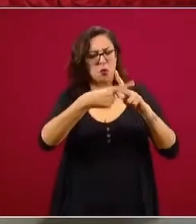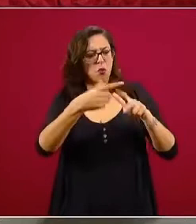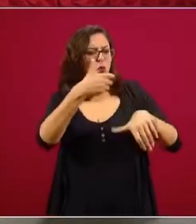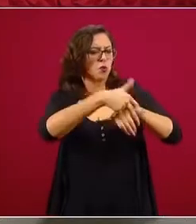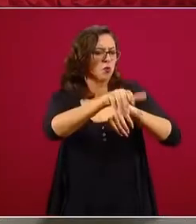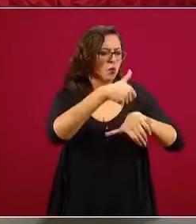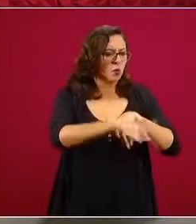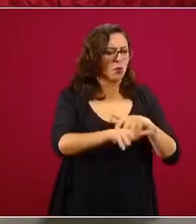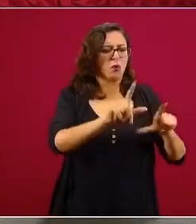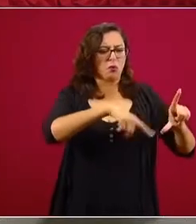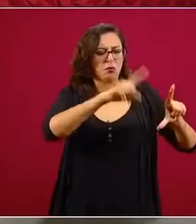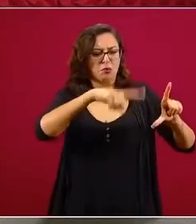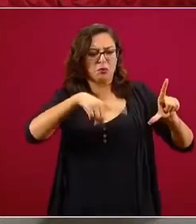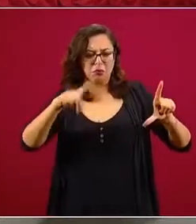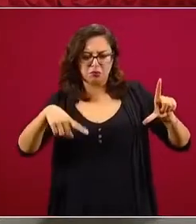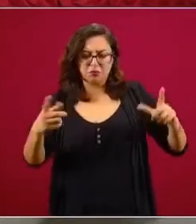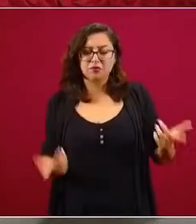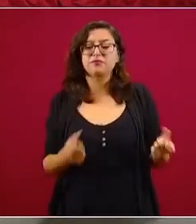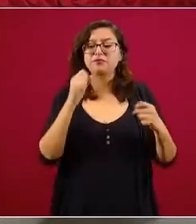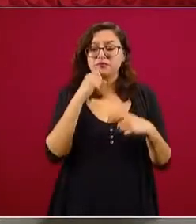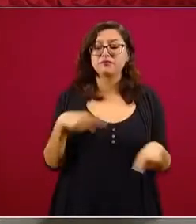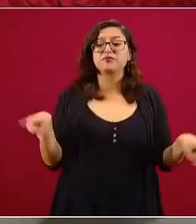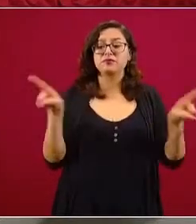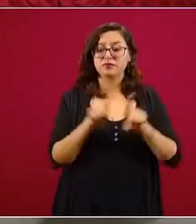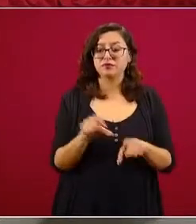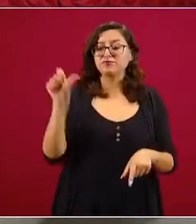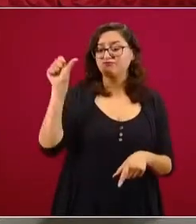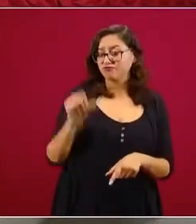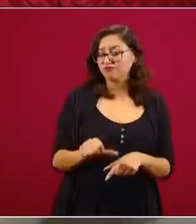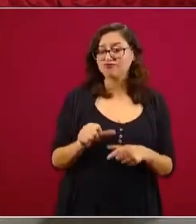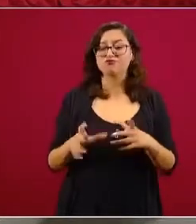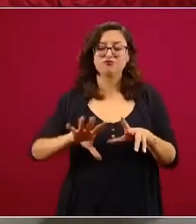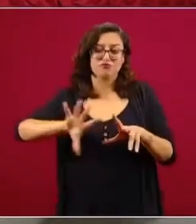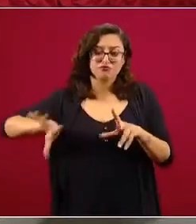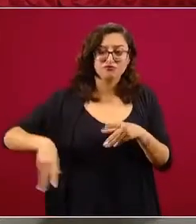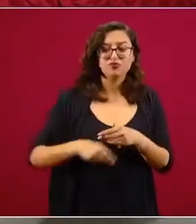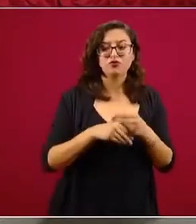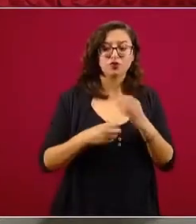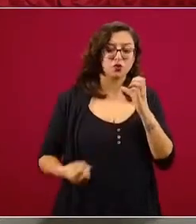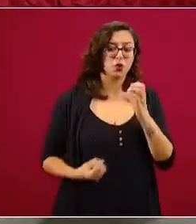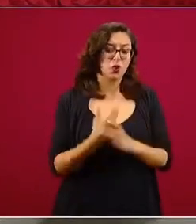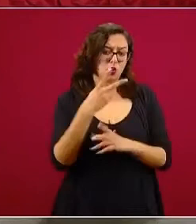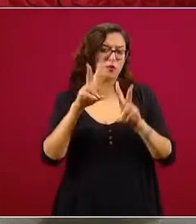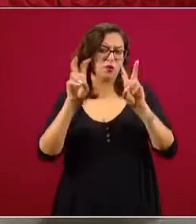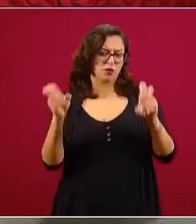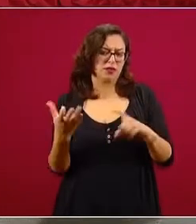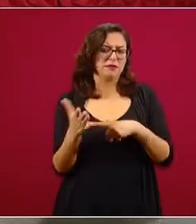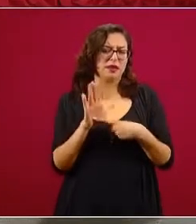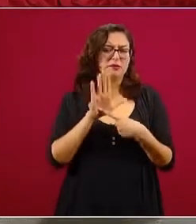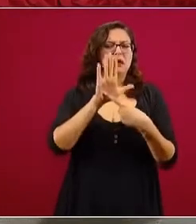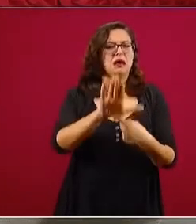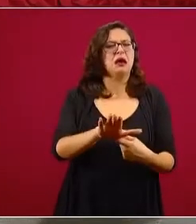a presentar esta noche un componente que ya habíamos estado presentando